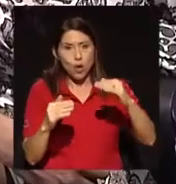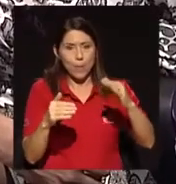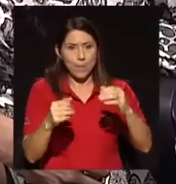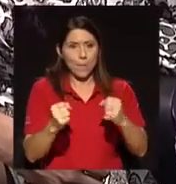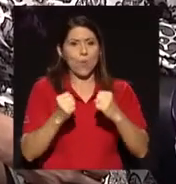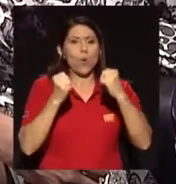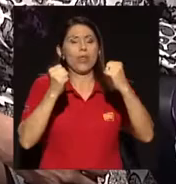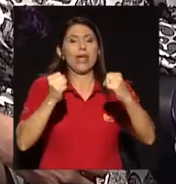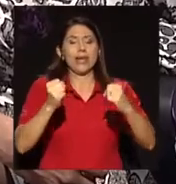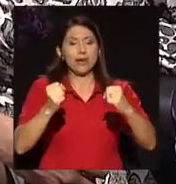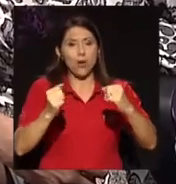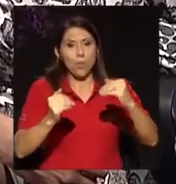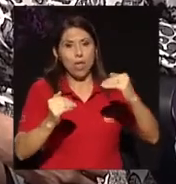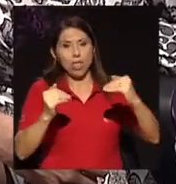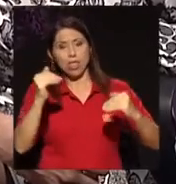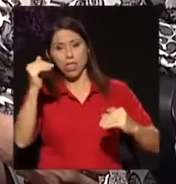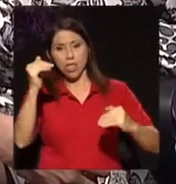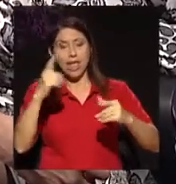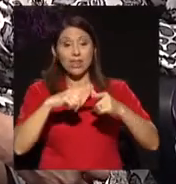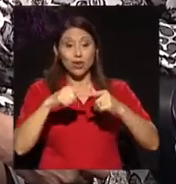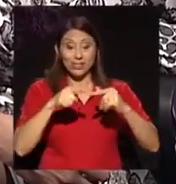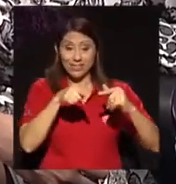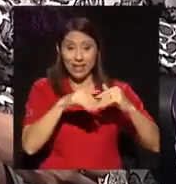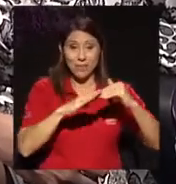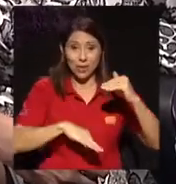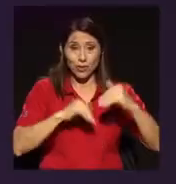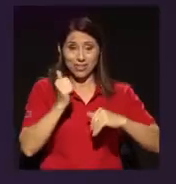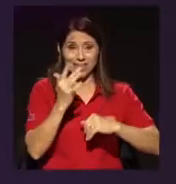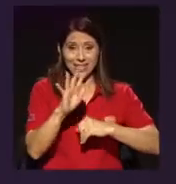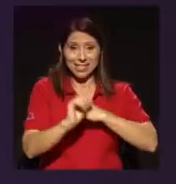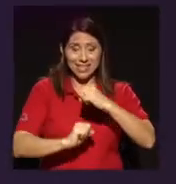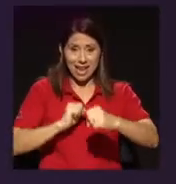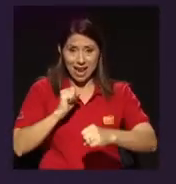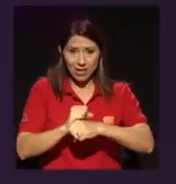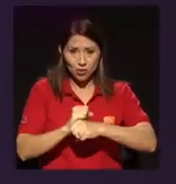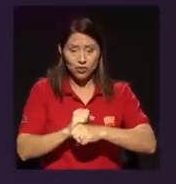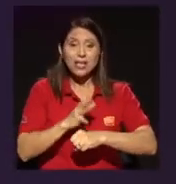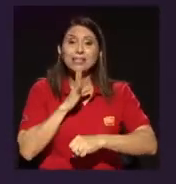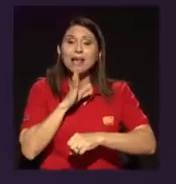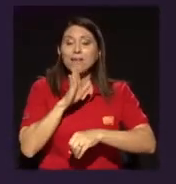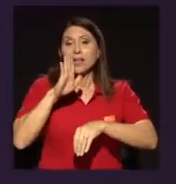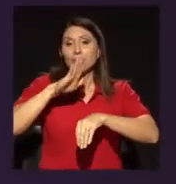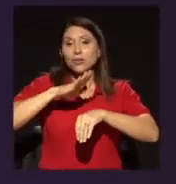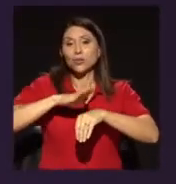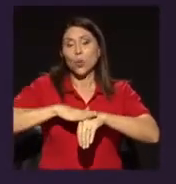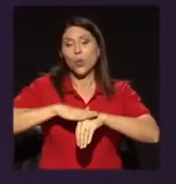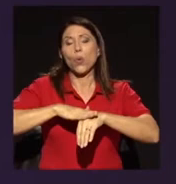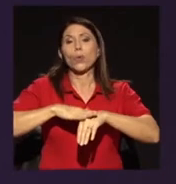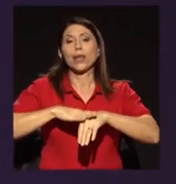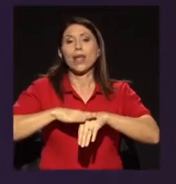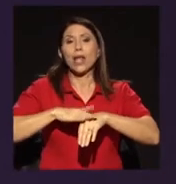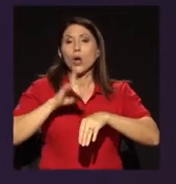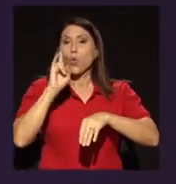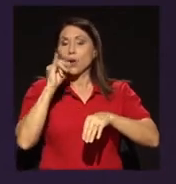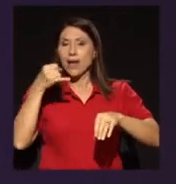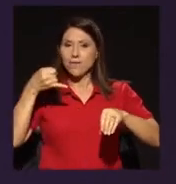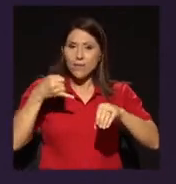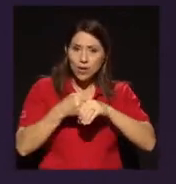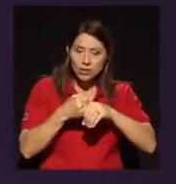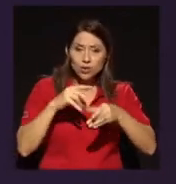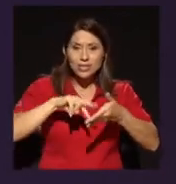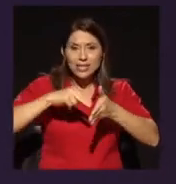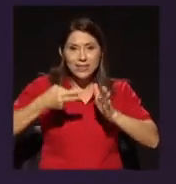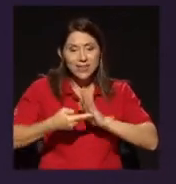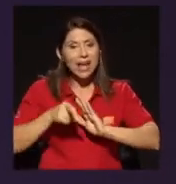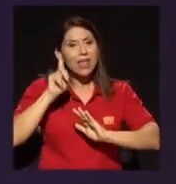Y por eso siempre se considera en las menores de 15 años que se trata de un acto de violación y que debe ser, por ende,